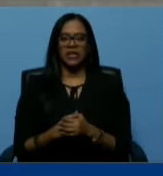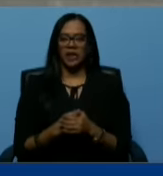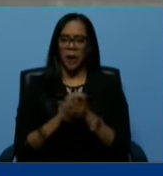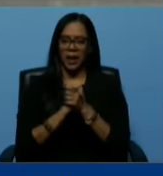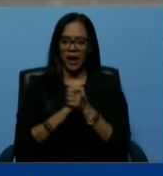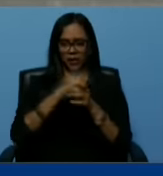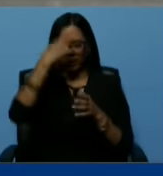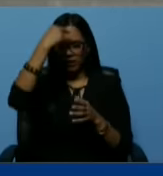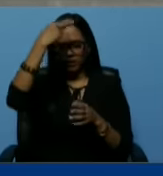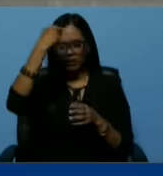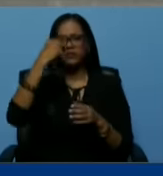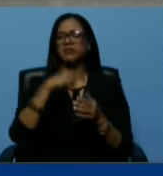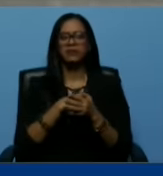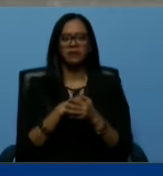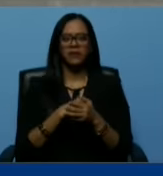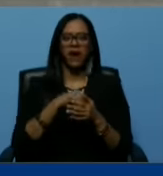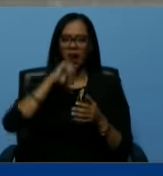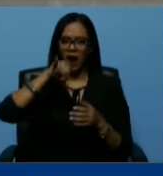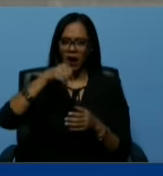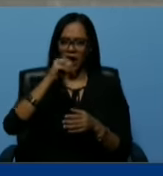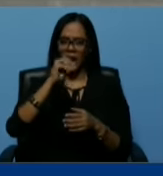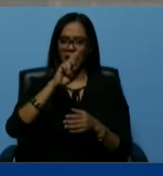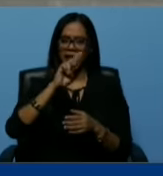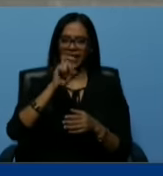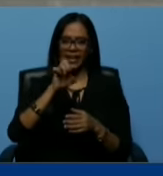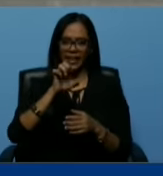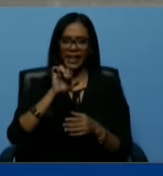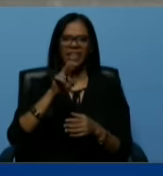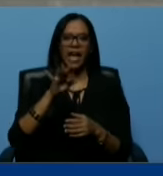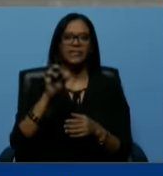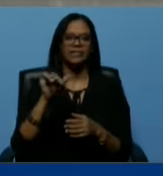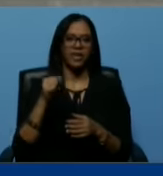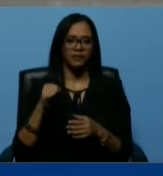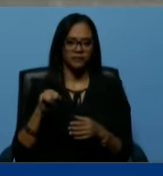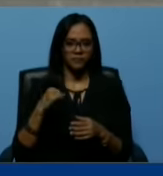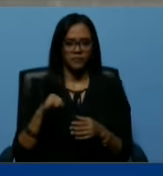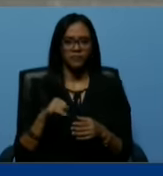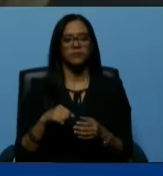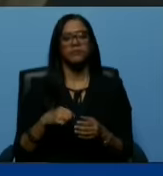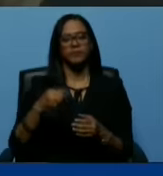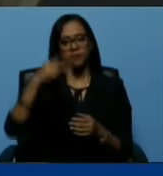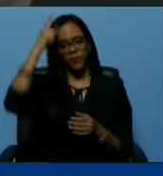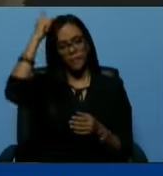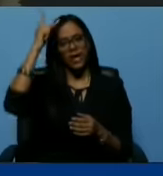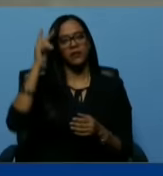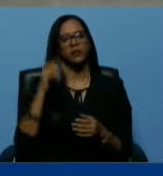Rodríguez, compañero Jorge Arriaza, que están en la comisión organizadora, Pedro Infante, Nahum,